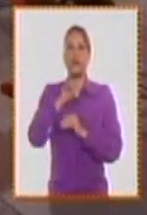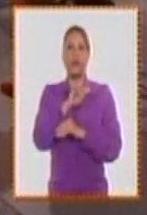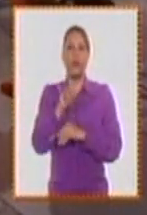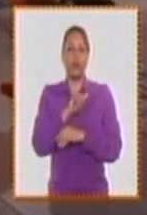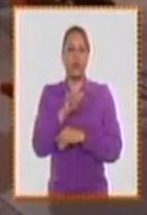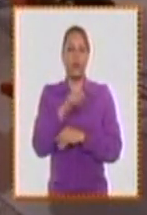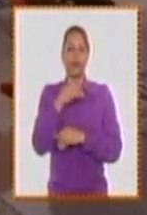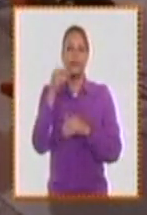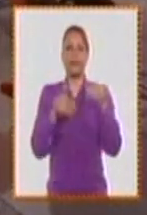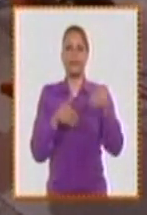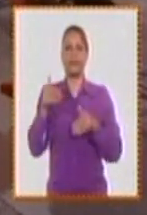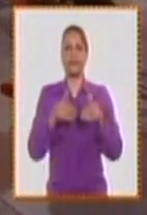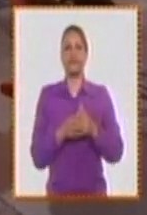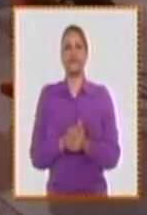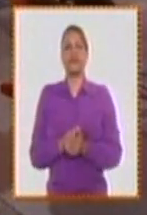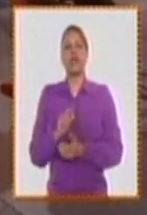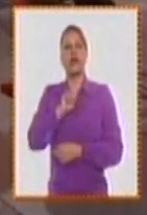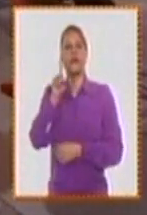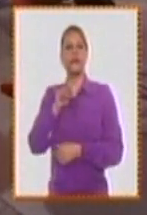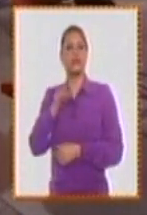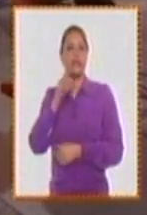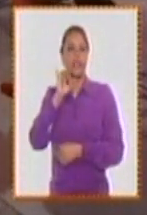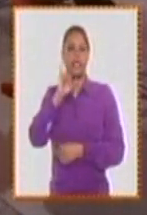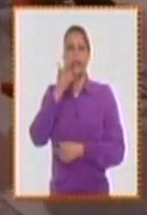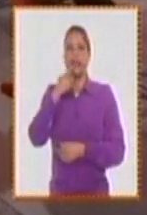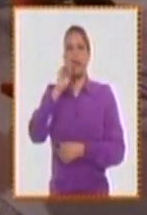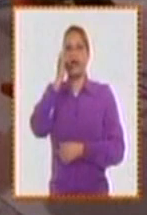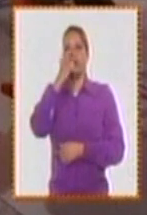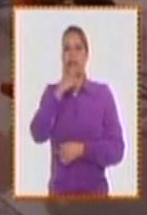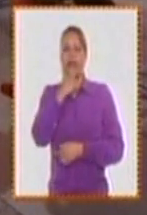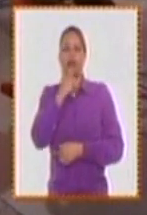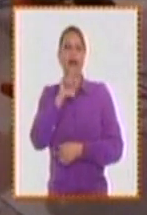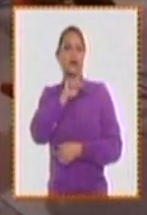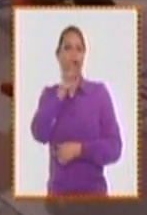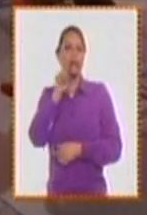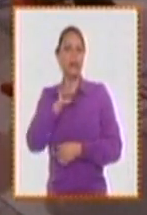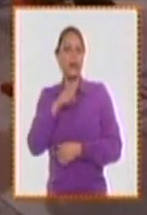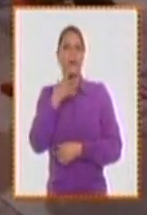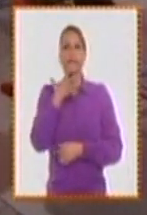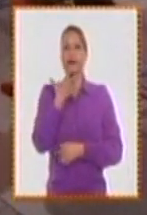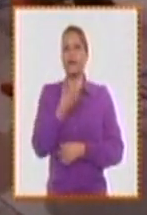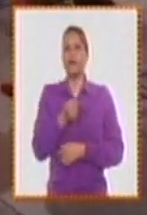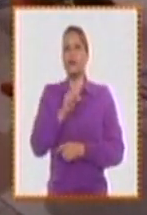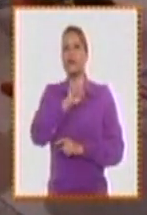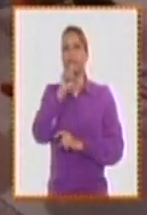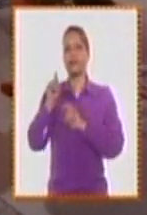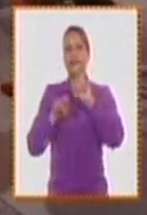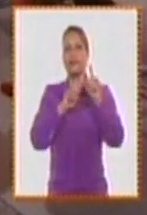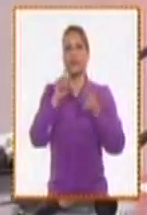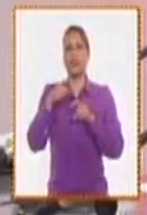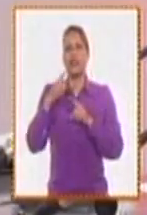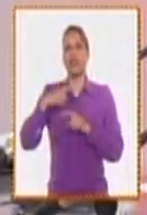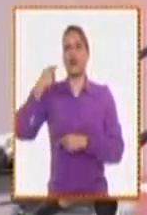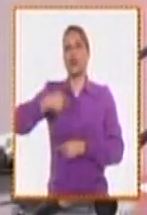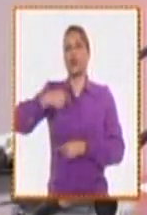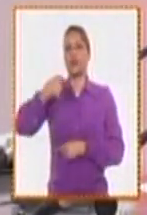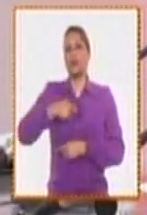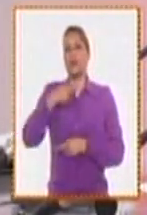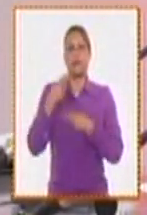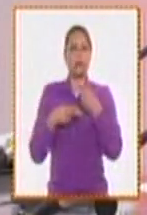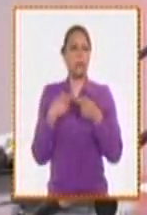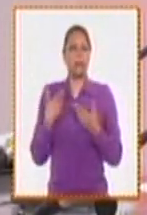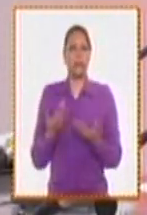Guerra. Ileana, nos gustaría pues acercarnos a este fenómeno desde la actuación de la justicia en nuestro país.